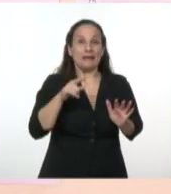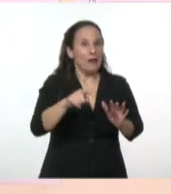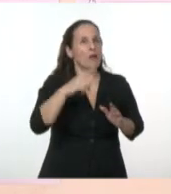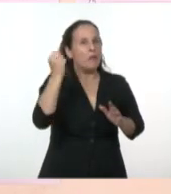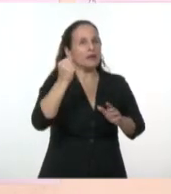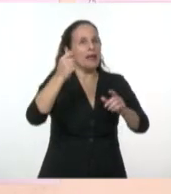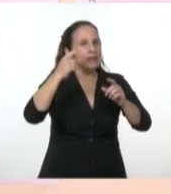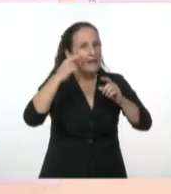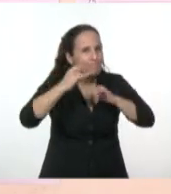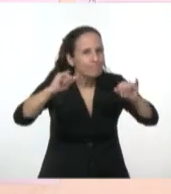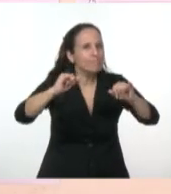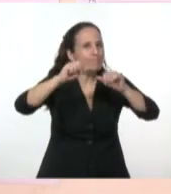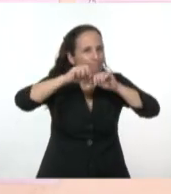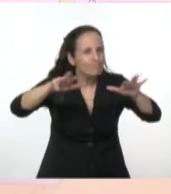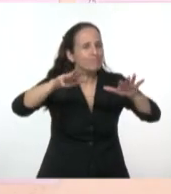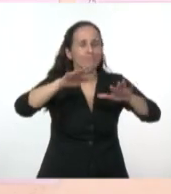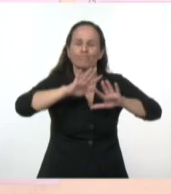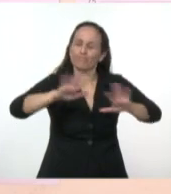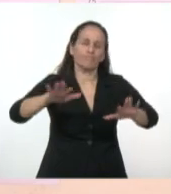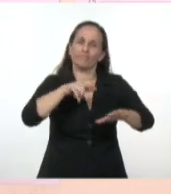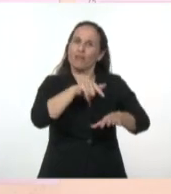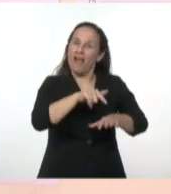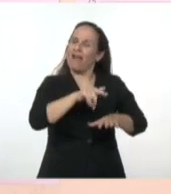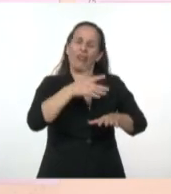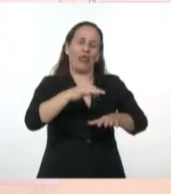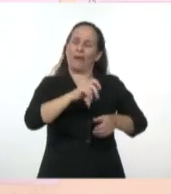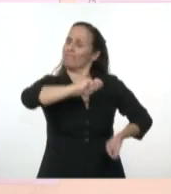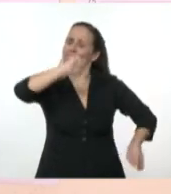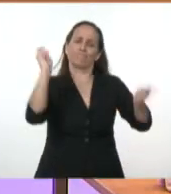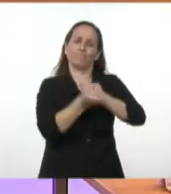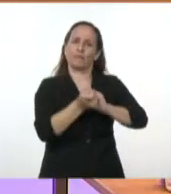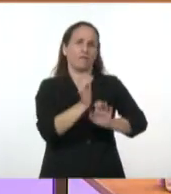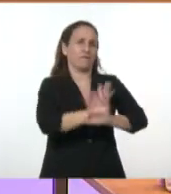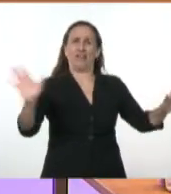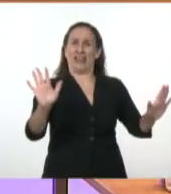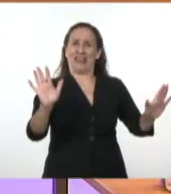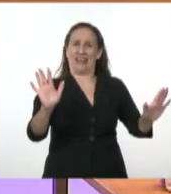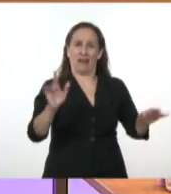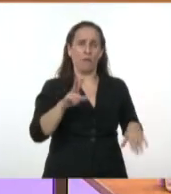visibilizar para que esto se destruya, se rompa, deje de suceder. Claro. Y que la mujer además tenga